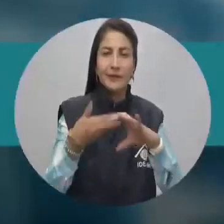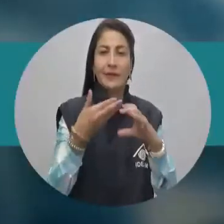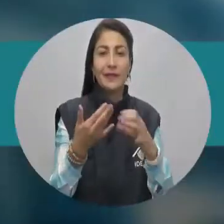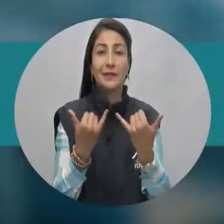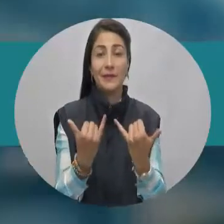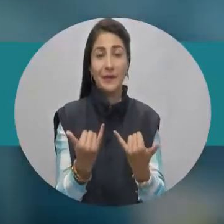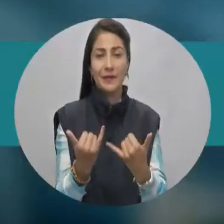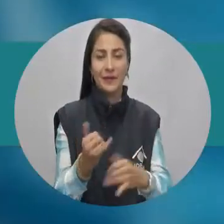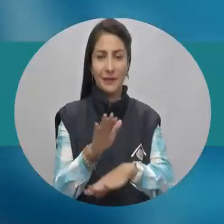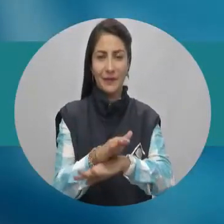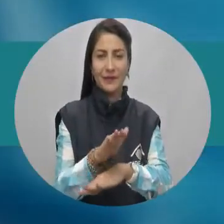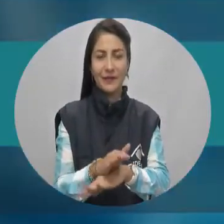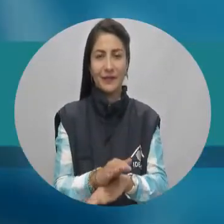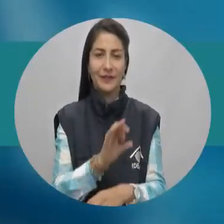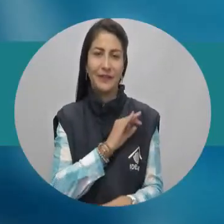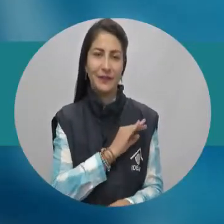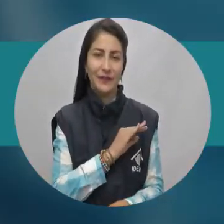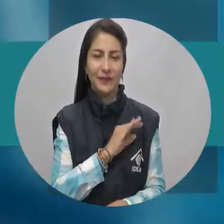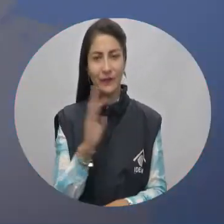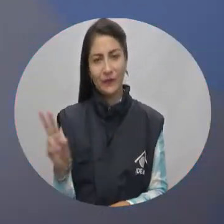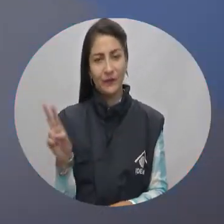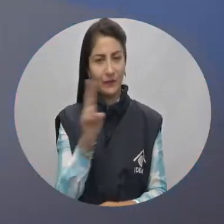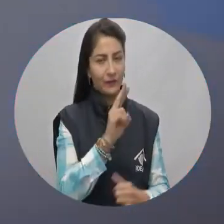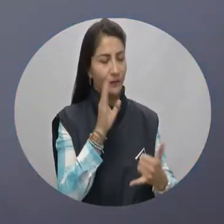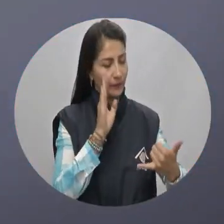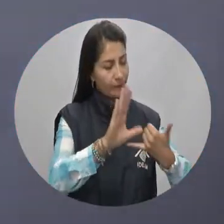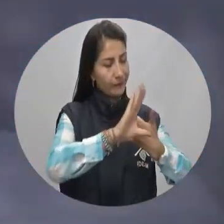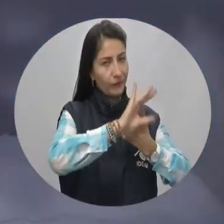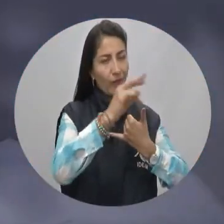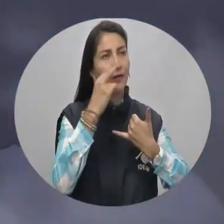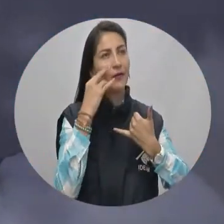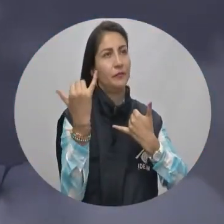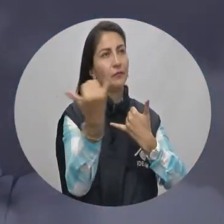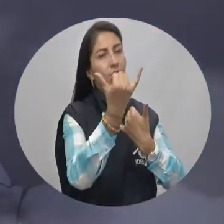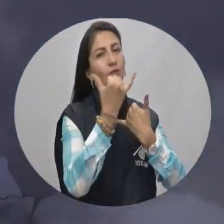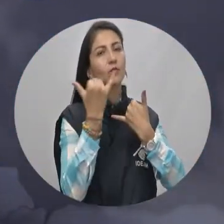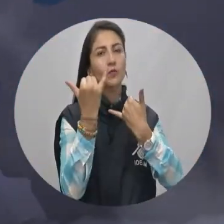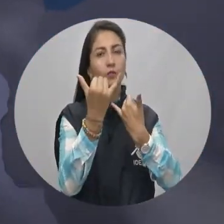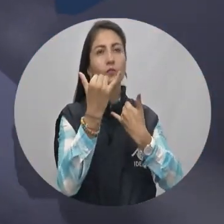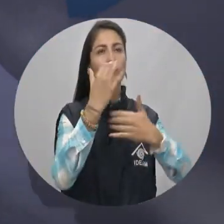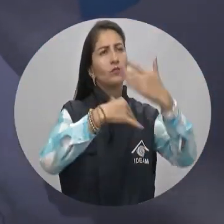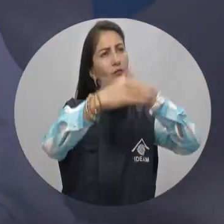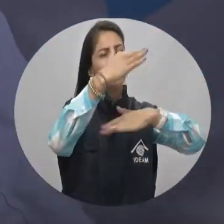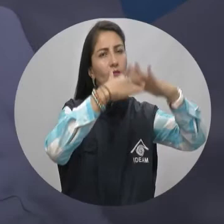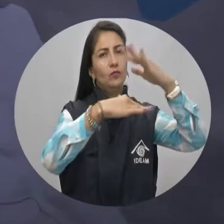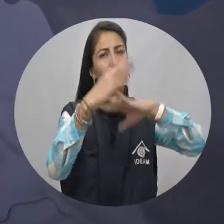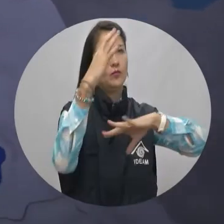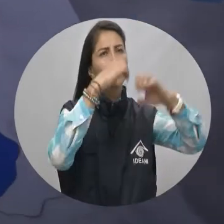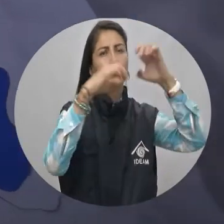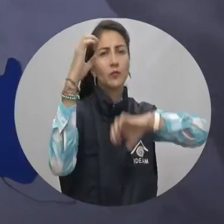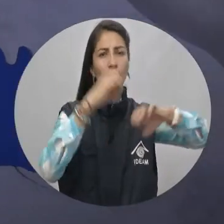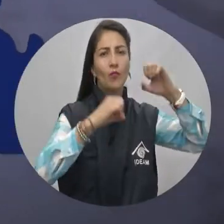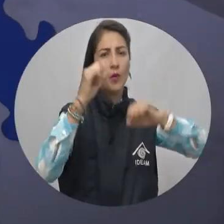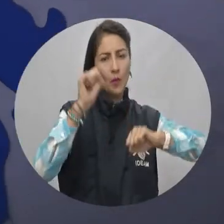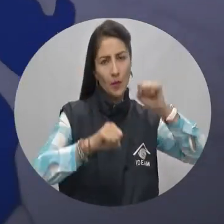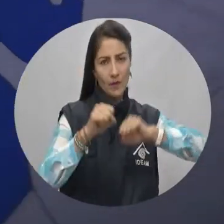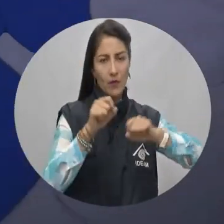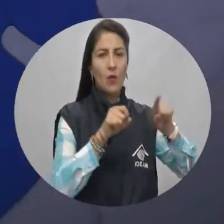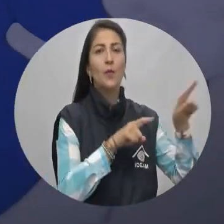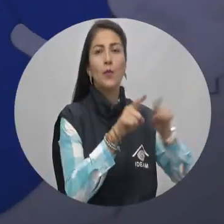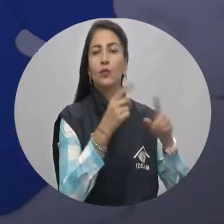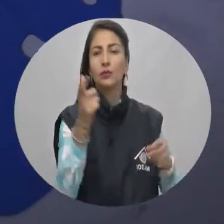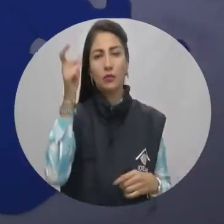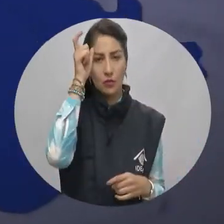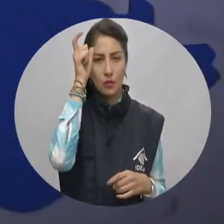Pronóstico para la noche del sábado y la madrugada del domingo. Cae la noche en Colombia y en la región Caribe persisten las precipitaciones